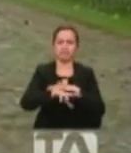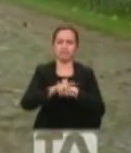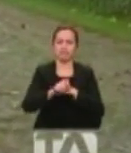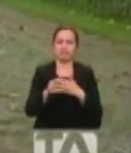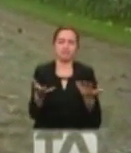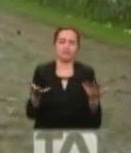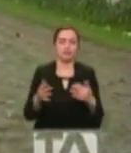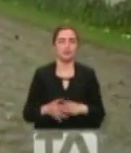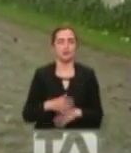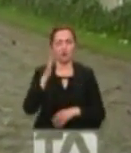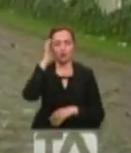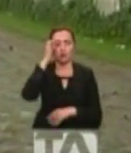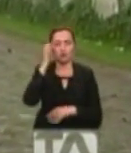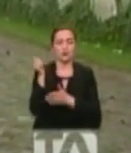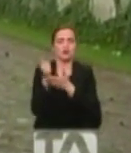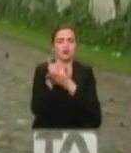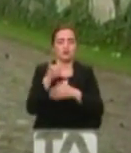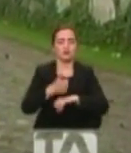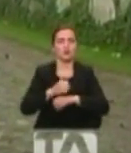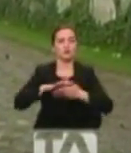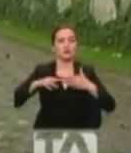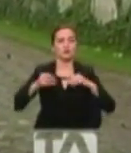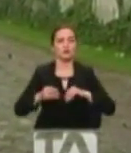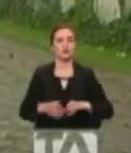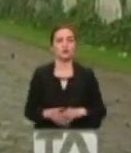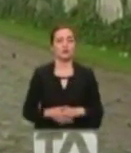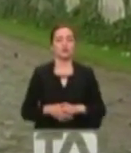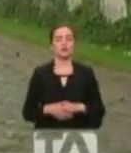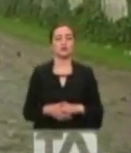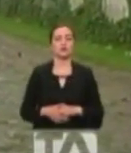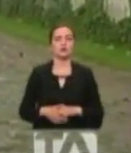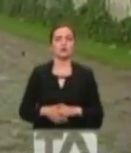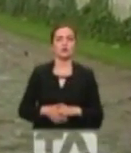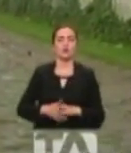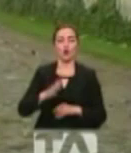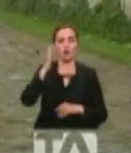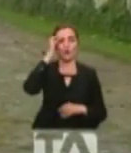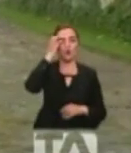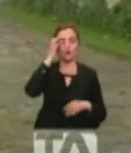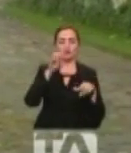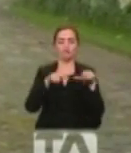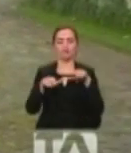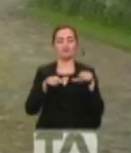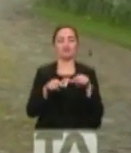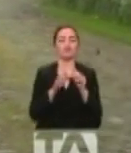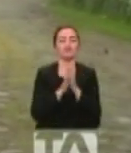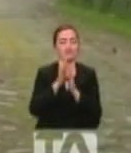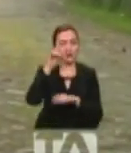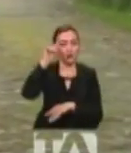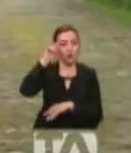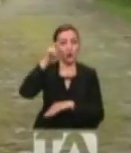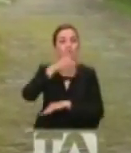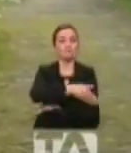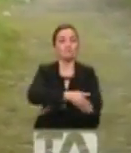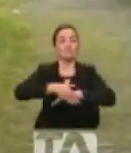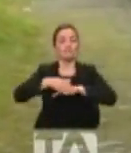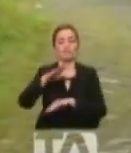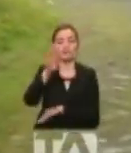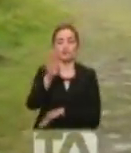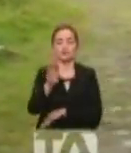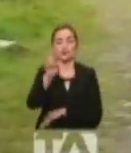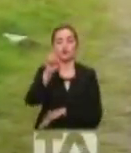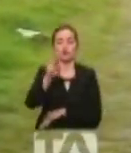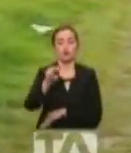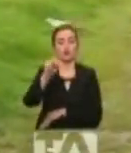y queremos ver cómo nos ayudan a solucionar. Realmente preocupante la situación en este sector. Nosotros les recordamos, esta es la calle Brunig,